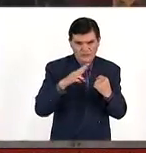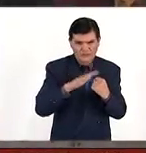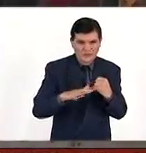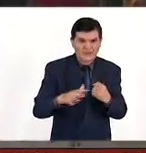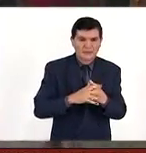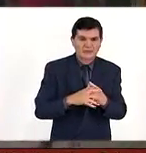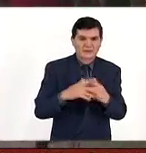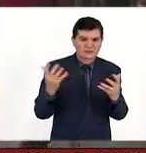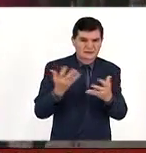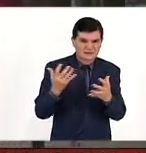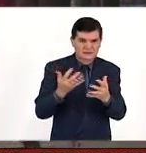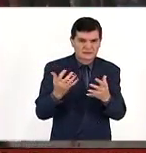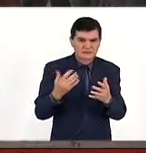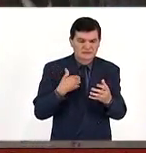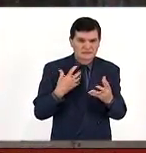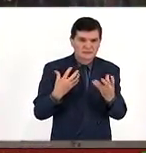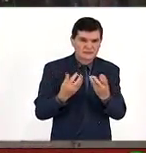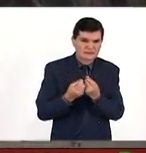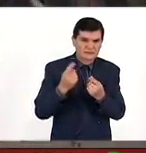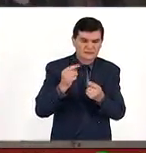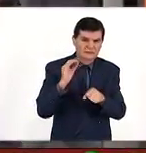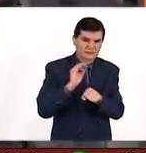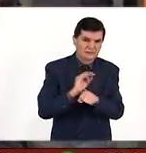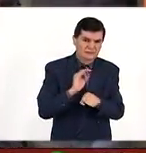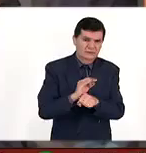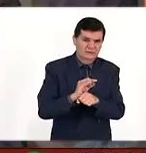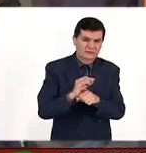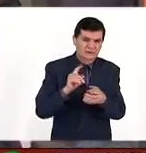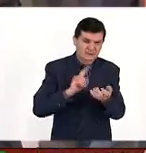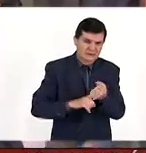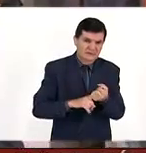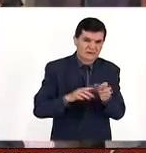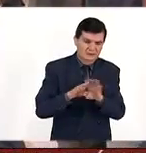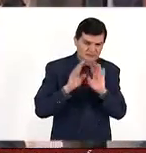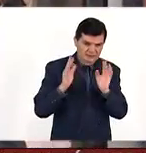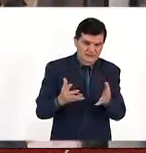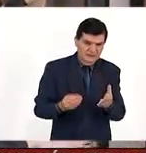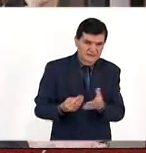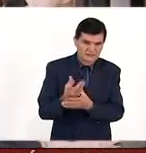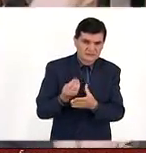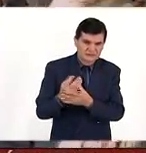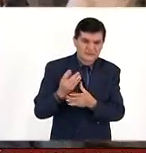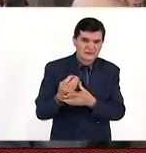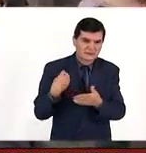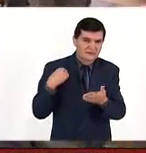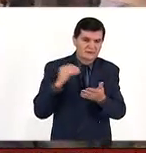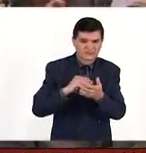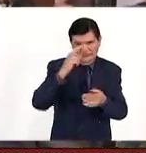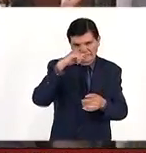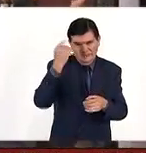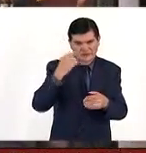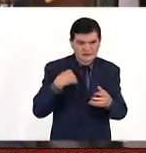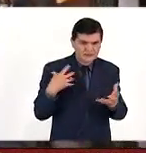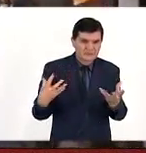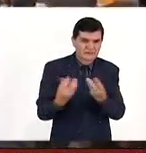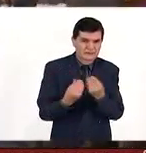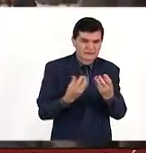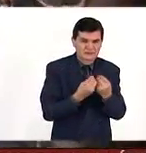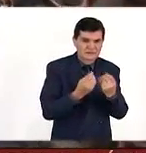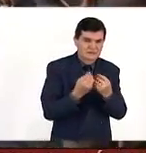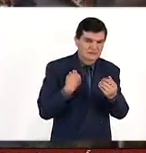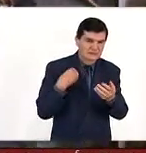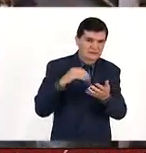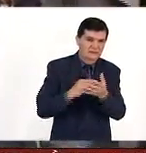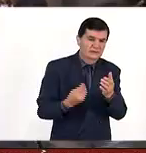y generar una campaña de protección y tierra y por supuesto los que ya salieron darles todas las facilidades para que se integren y asimilen